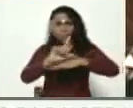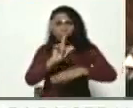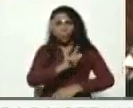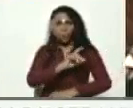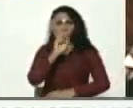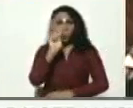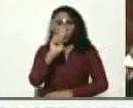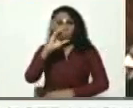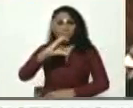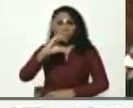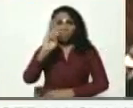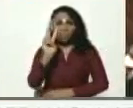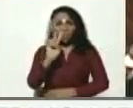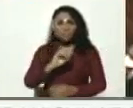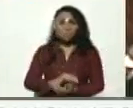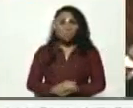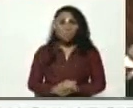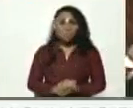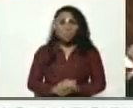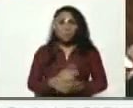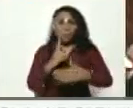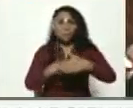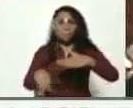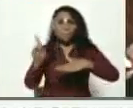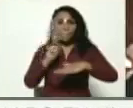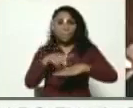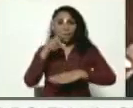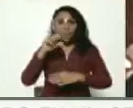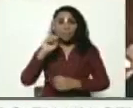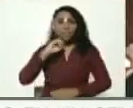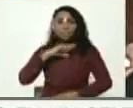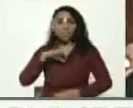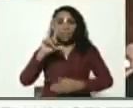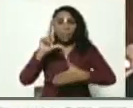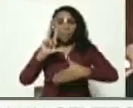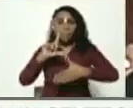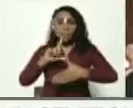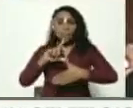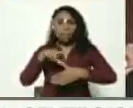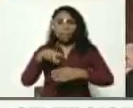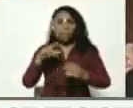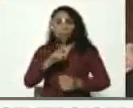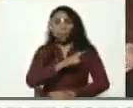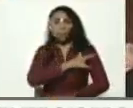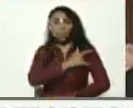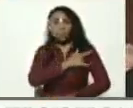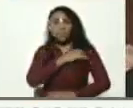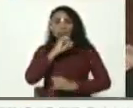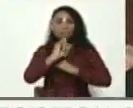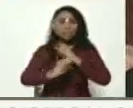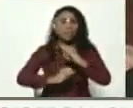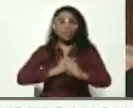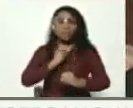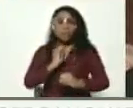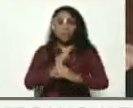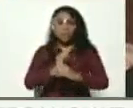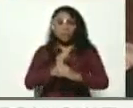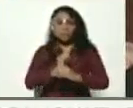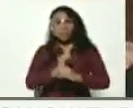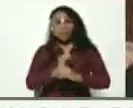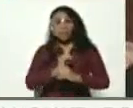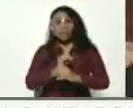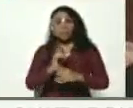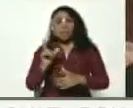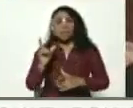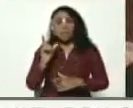de Venezuela y de posgrado en Historia Latinoamericana en las Universidades Internacional de Andalucía y Pablo